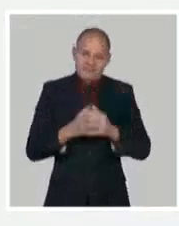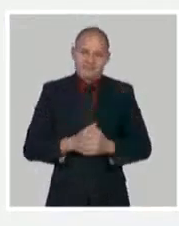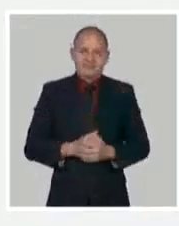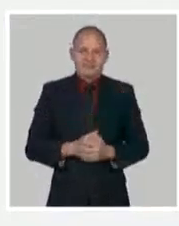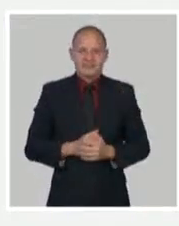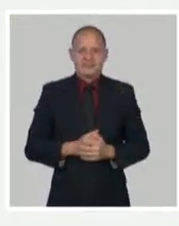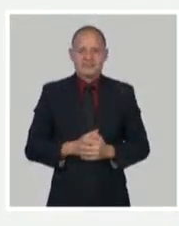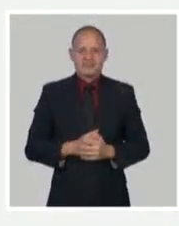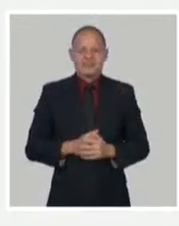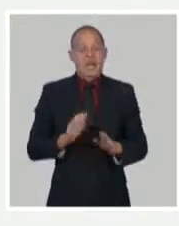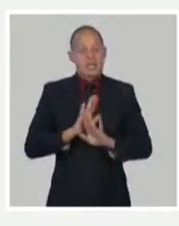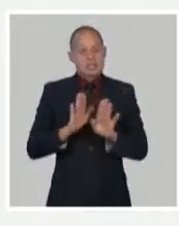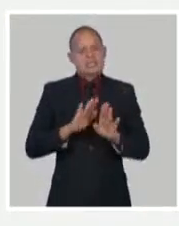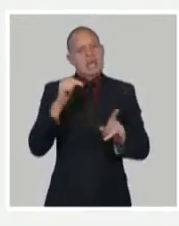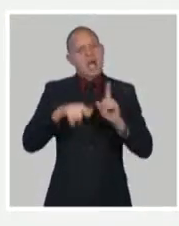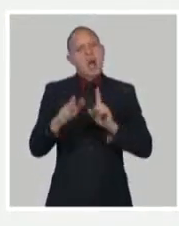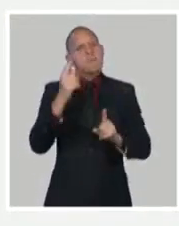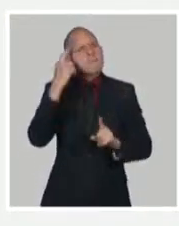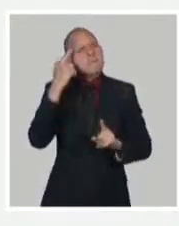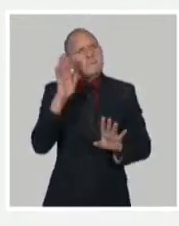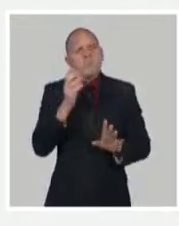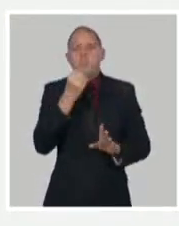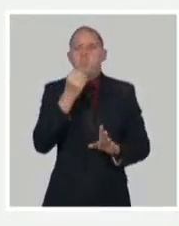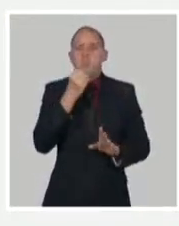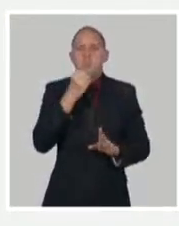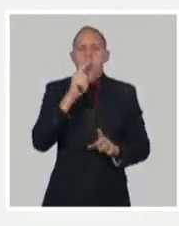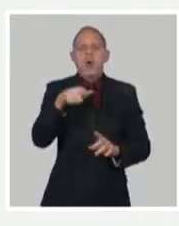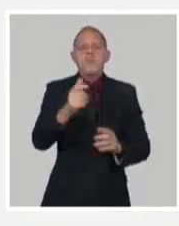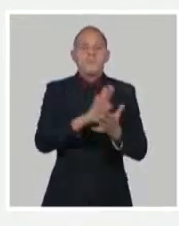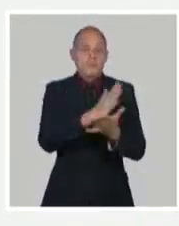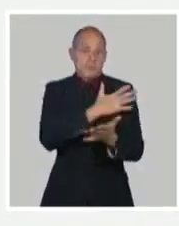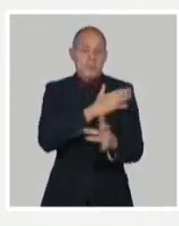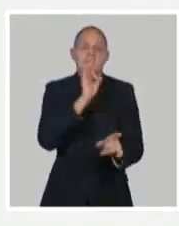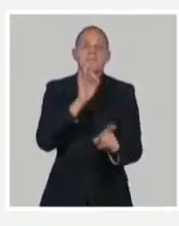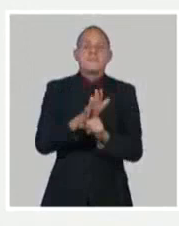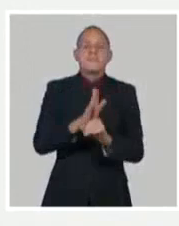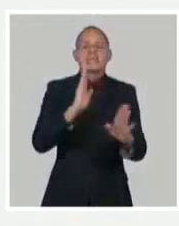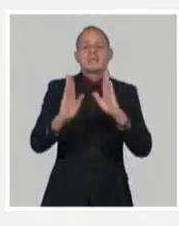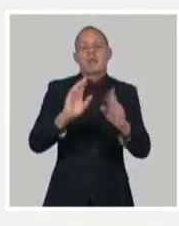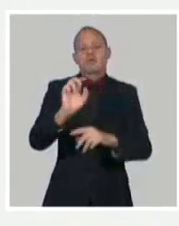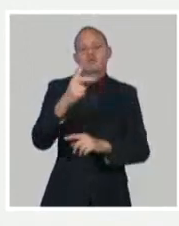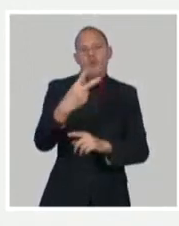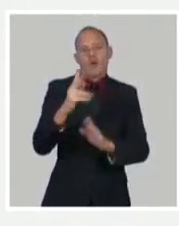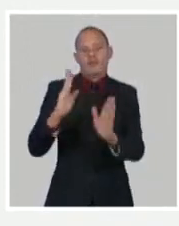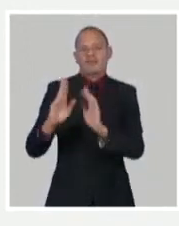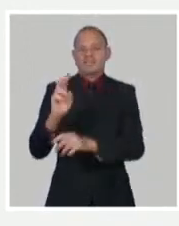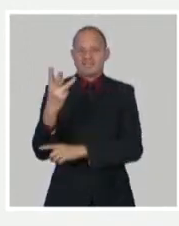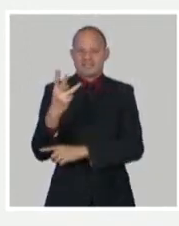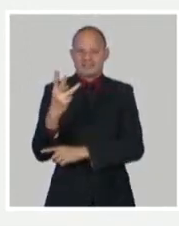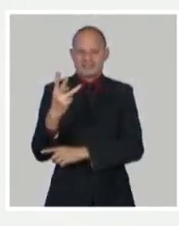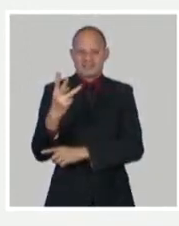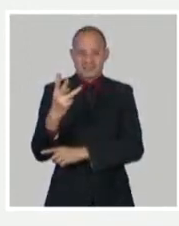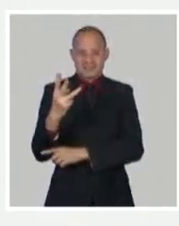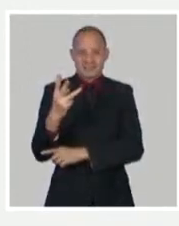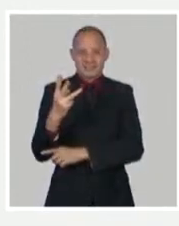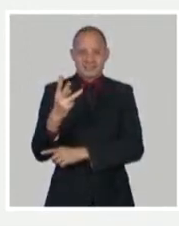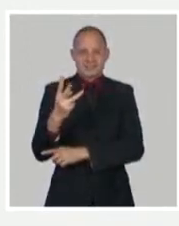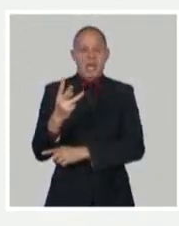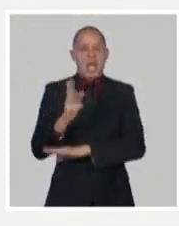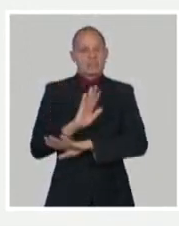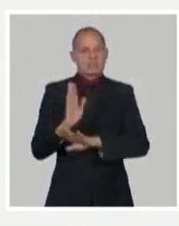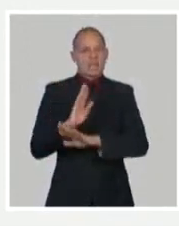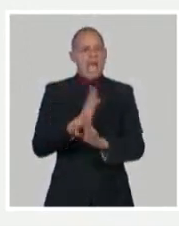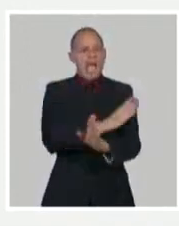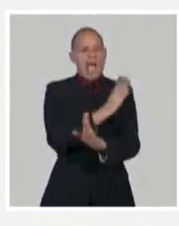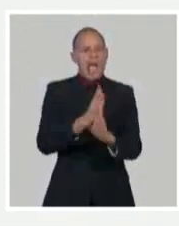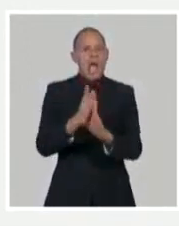estar empezando una fase 2-3 en el mes de marzo, y esta fase 2-3 a partir de la incidencia que estamos teniendo del